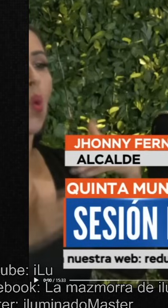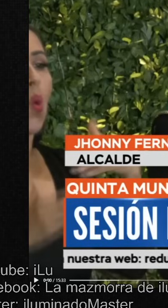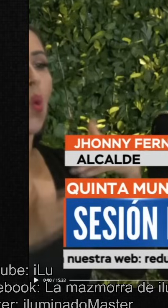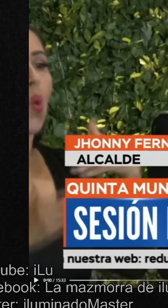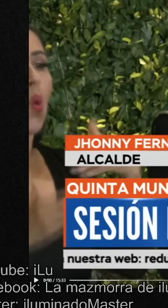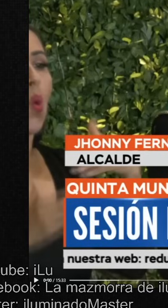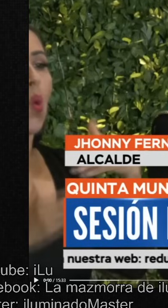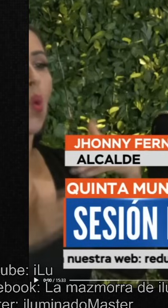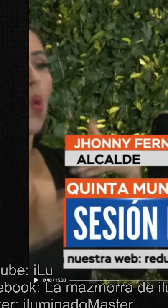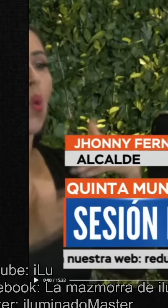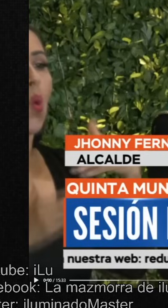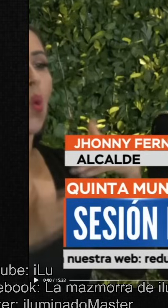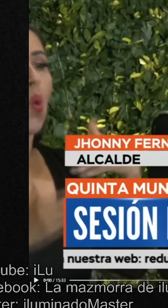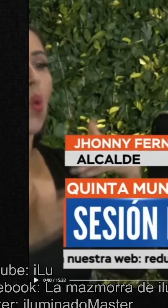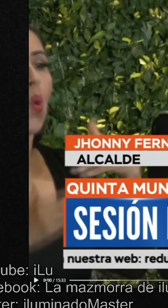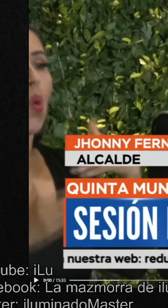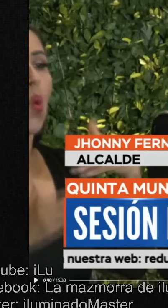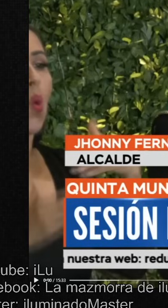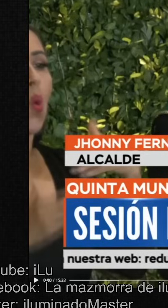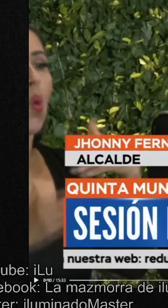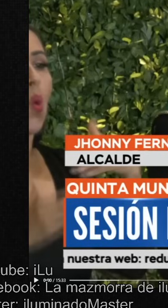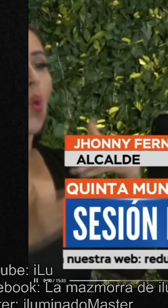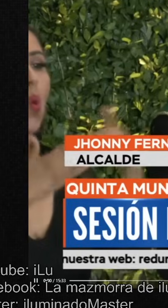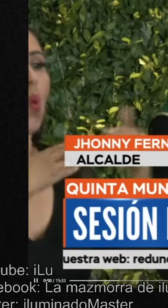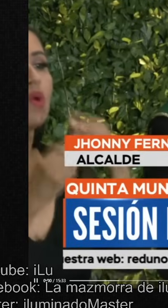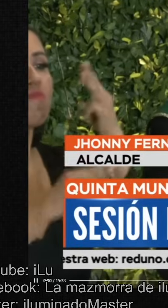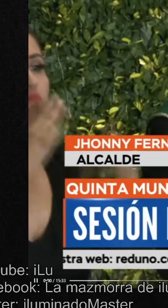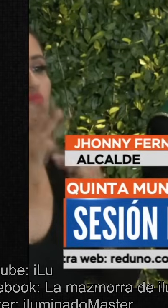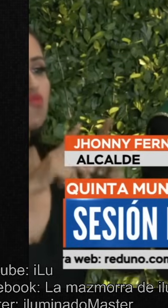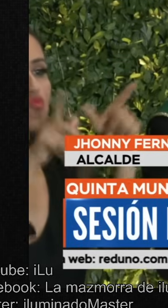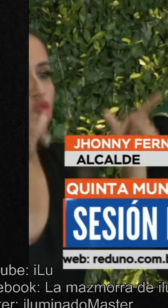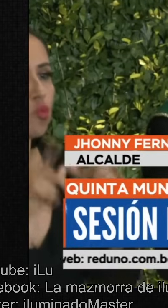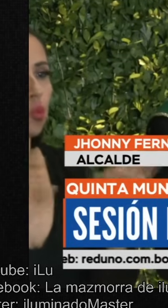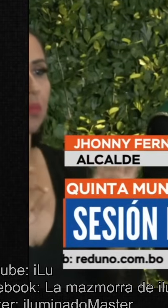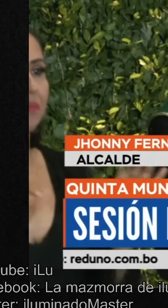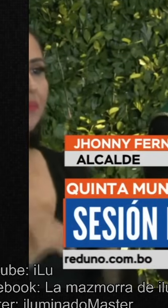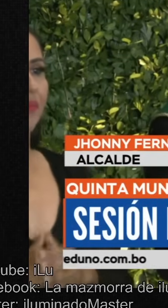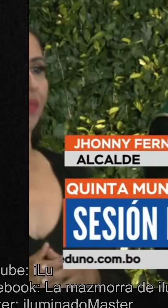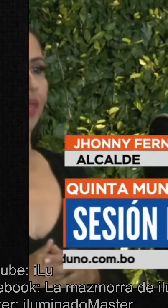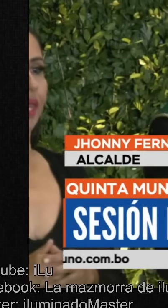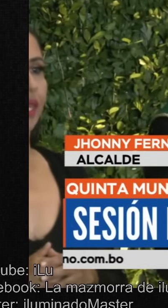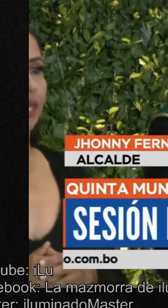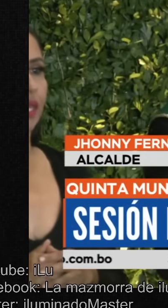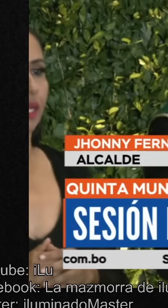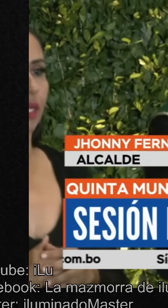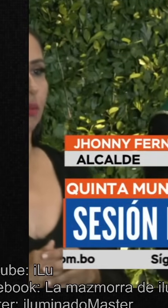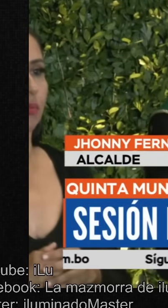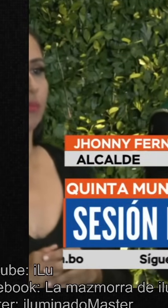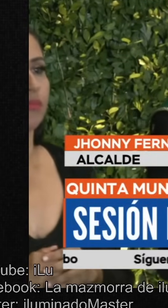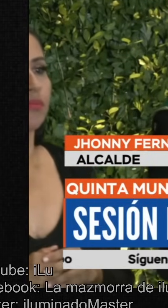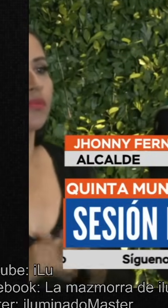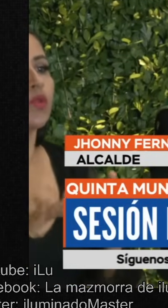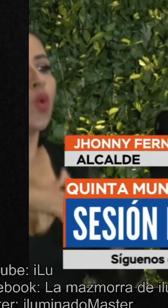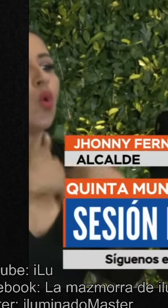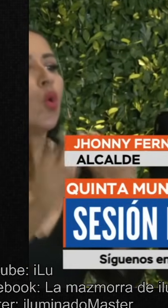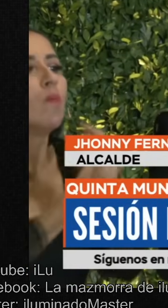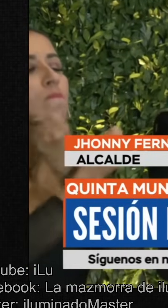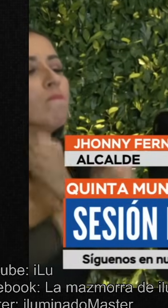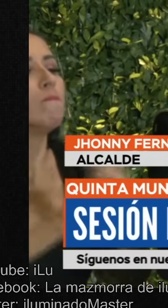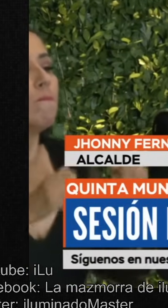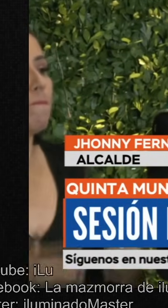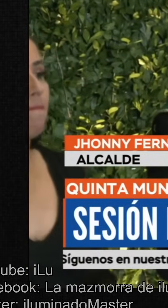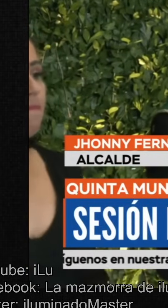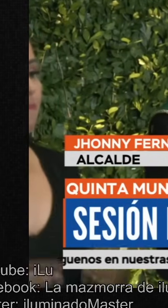lo delata. Escuchen. Mundo. Y eso ahora, ¿cómo está salvando